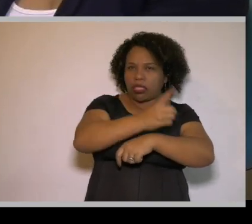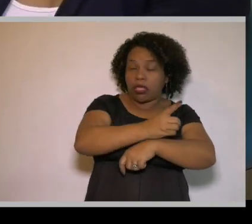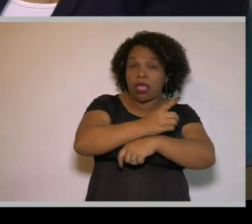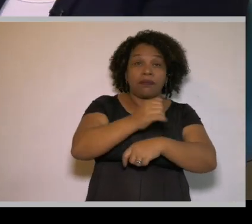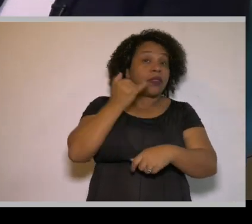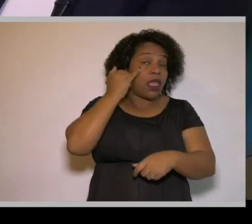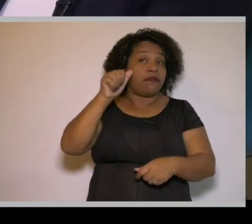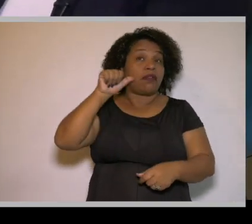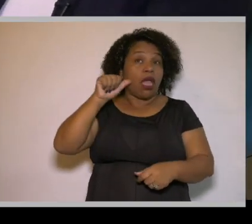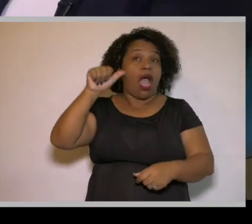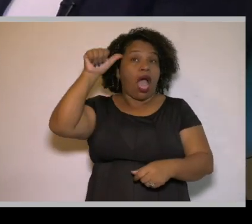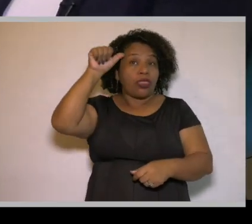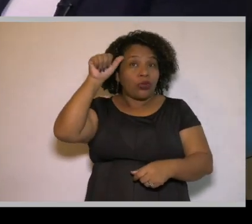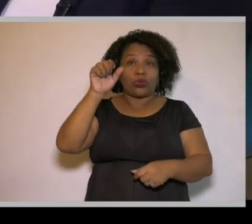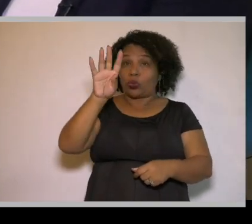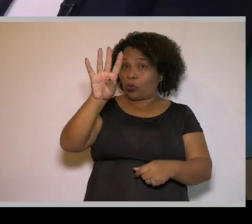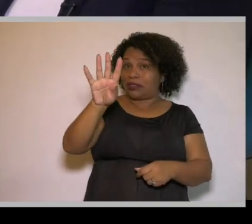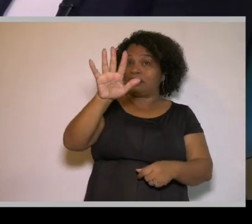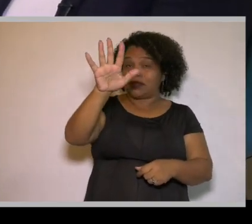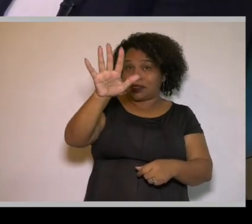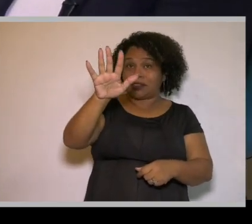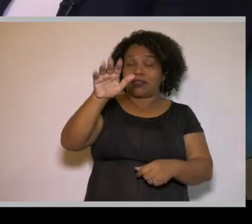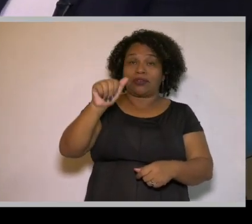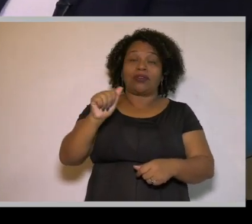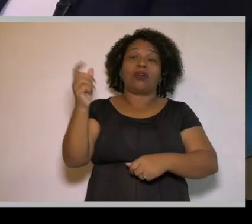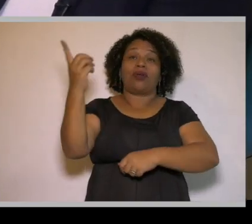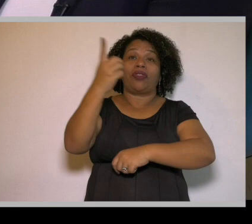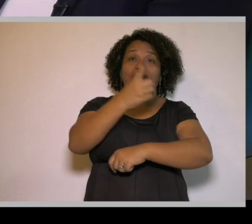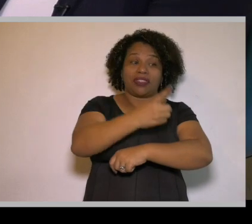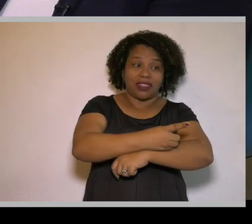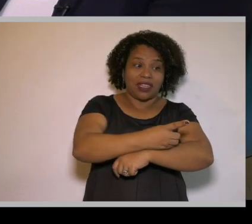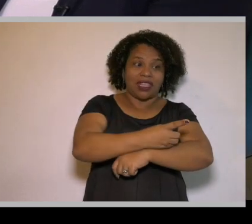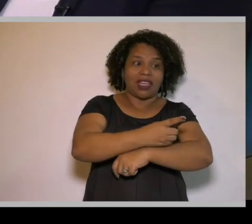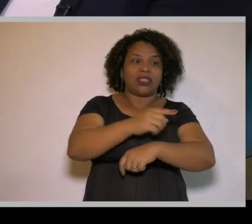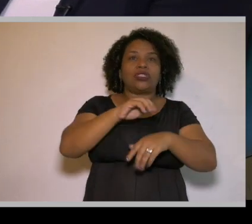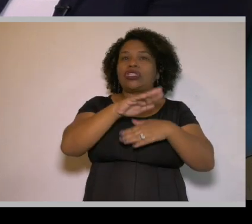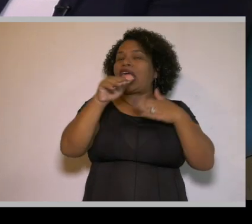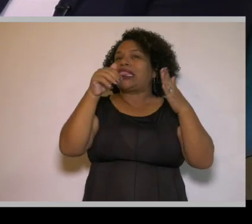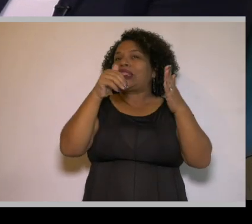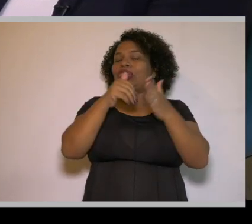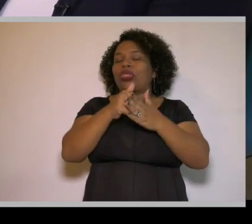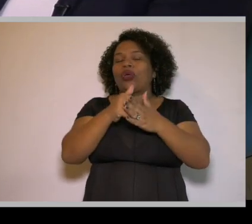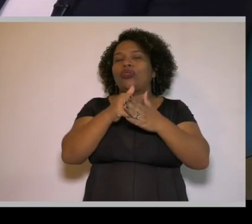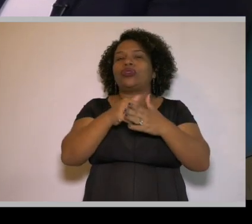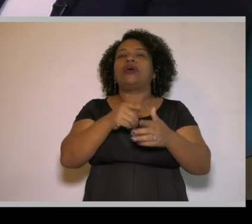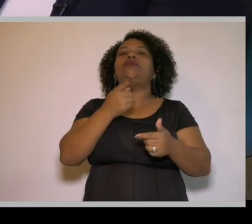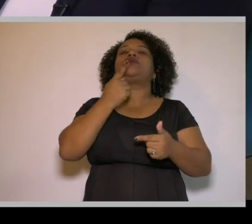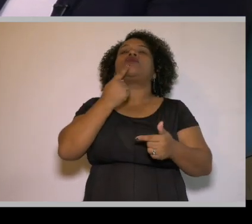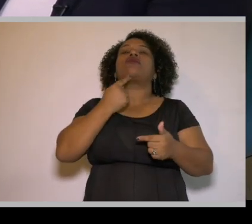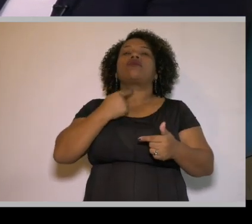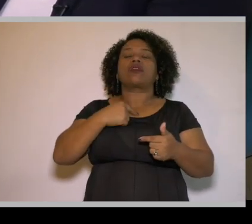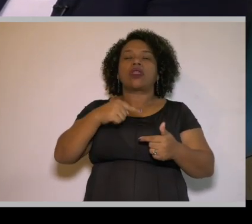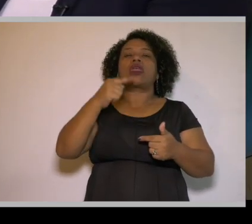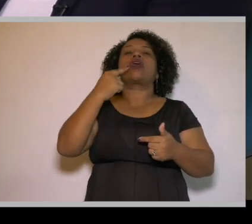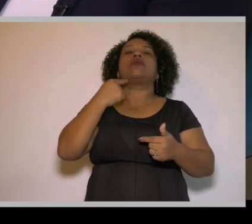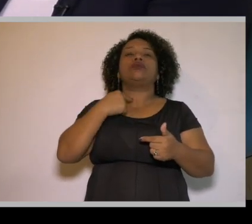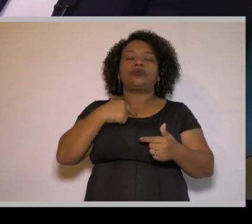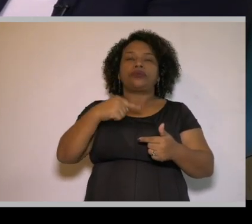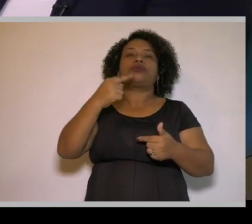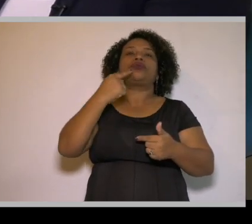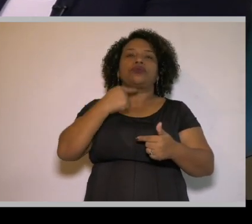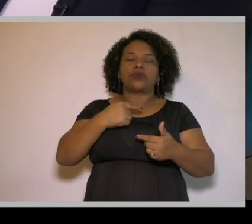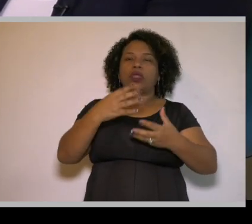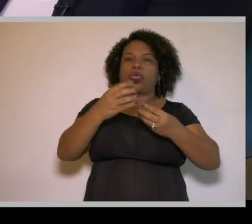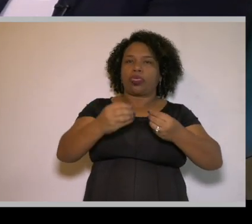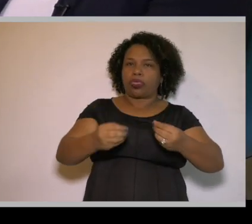los de abajo, hasta que consolide la fractura, hasta que se pegue la fractura. Ya si la fractura es desplazada, tenemos que abrir, hacer una reducción